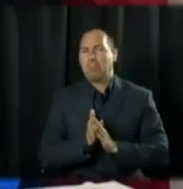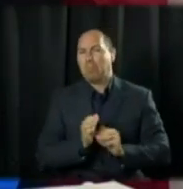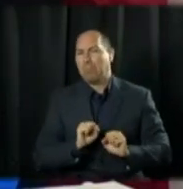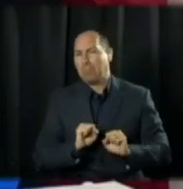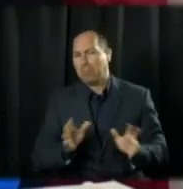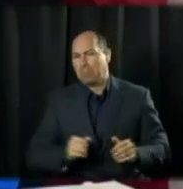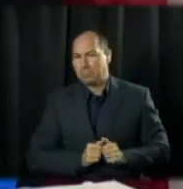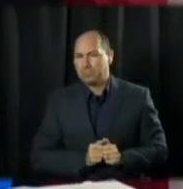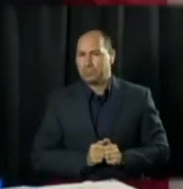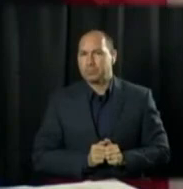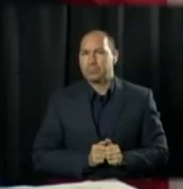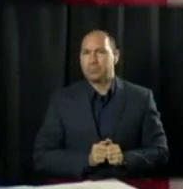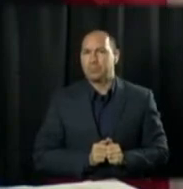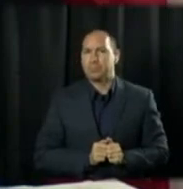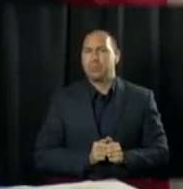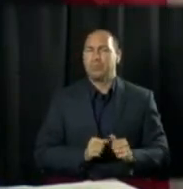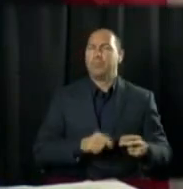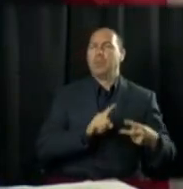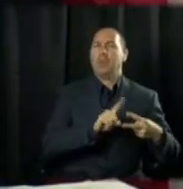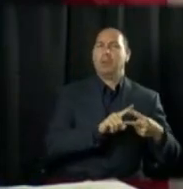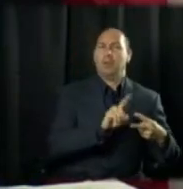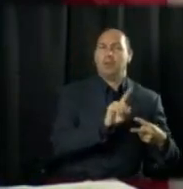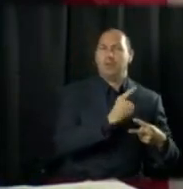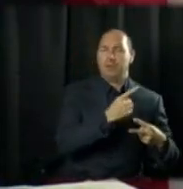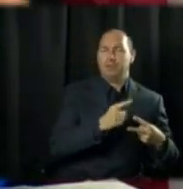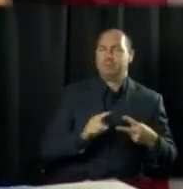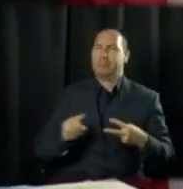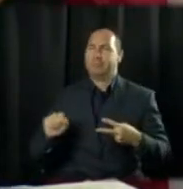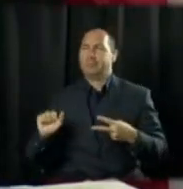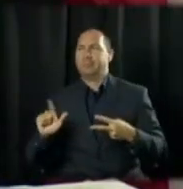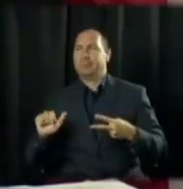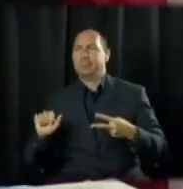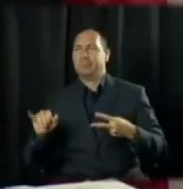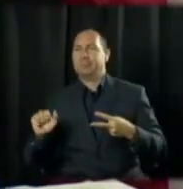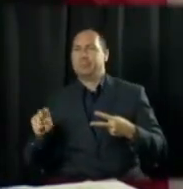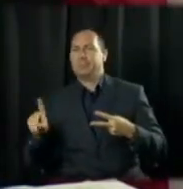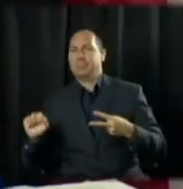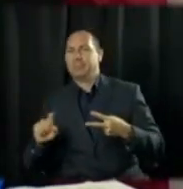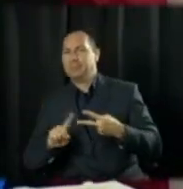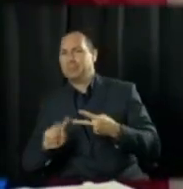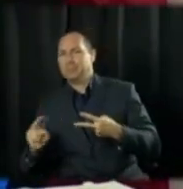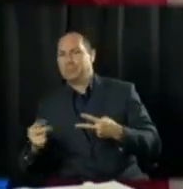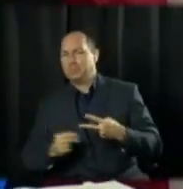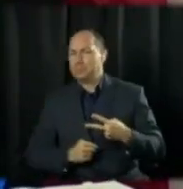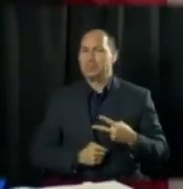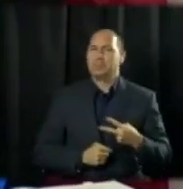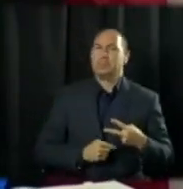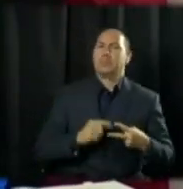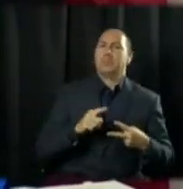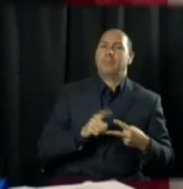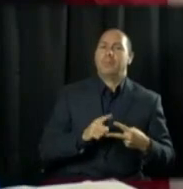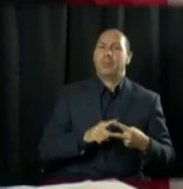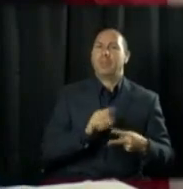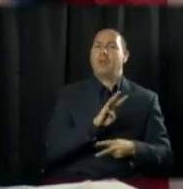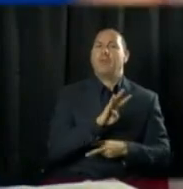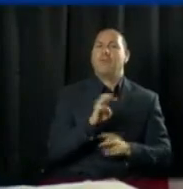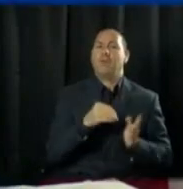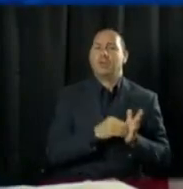y Alejandro puede prepararse para el segundo. Así que pensemos que en promedio hay